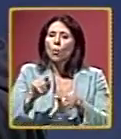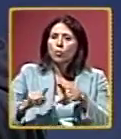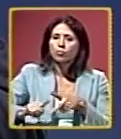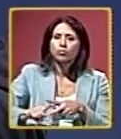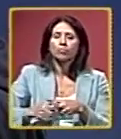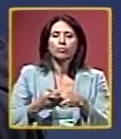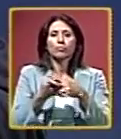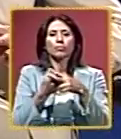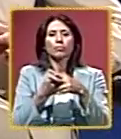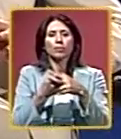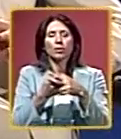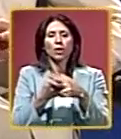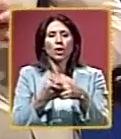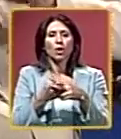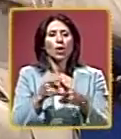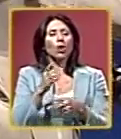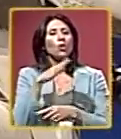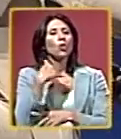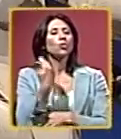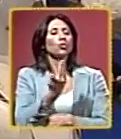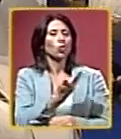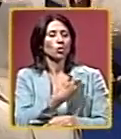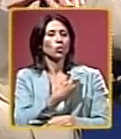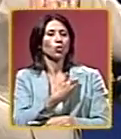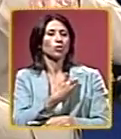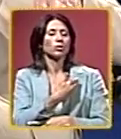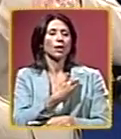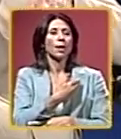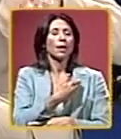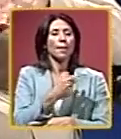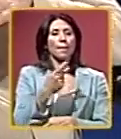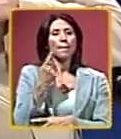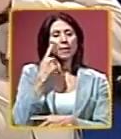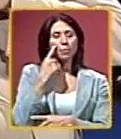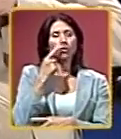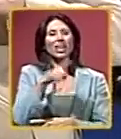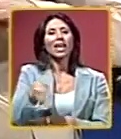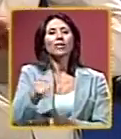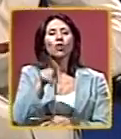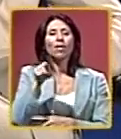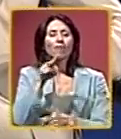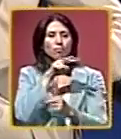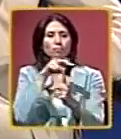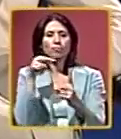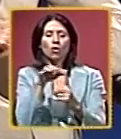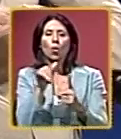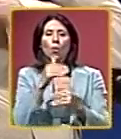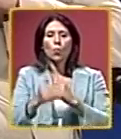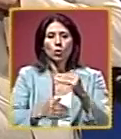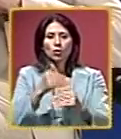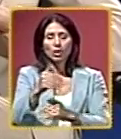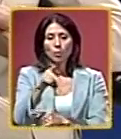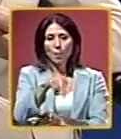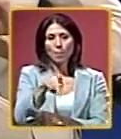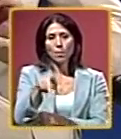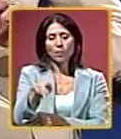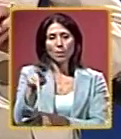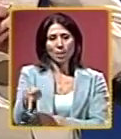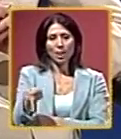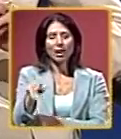tuvimos que esto debe ser visto como un proceso. El Plan Puebla-Panamá es un proceso de largo